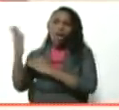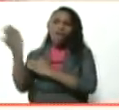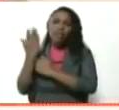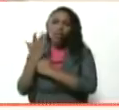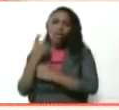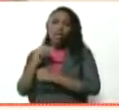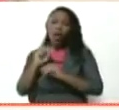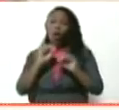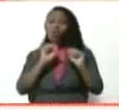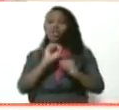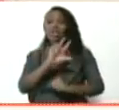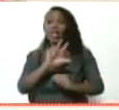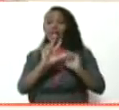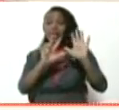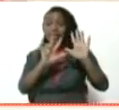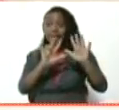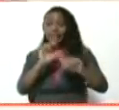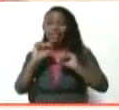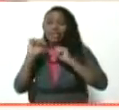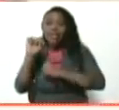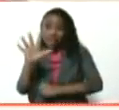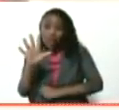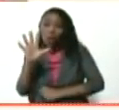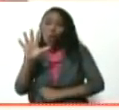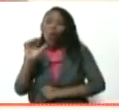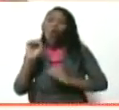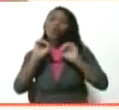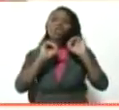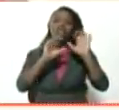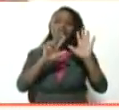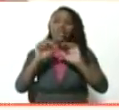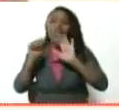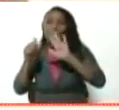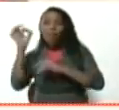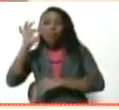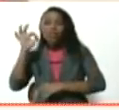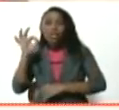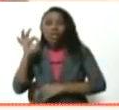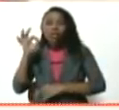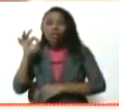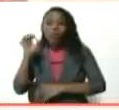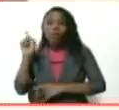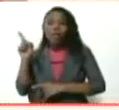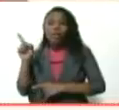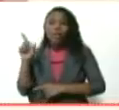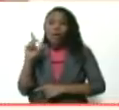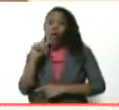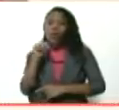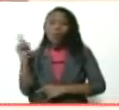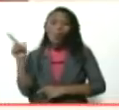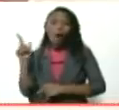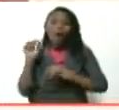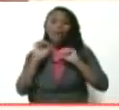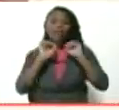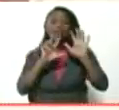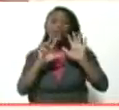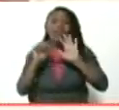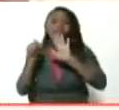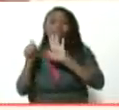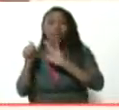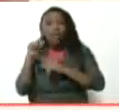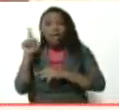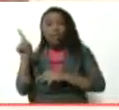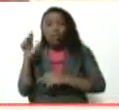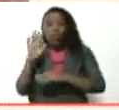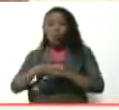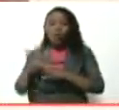del 85-86% en las encuestas. Sin ser chavistas, todos esos 85-86% los rechazan porque se ven